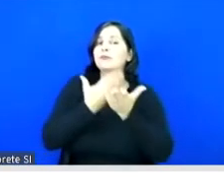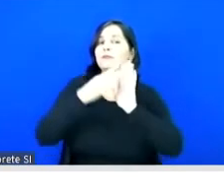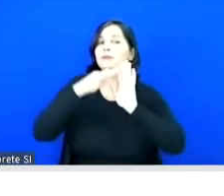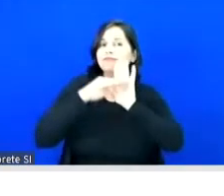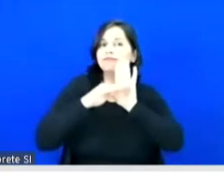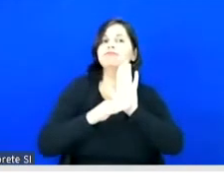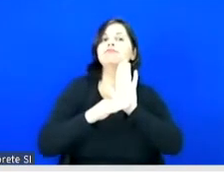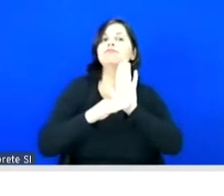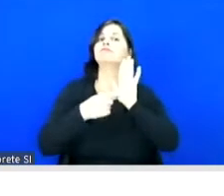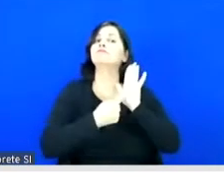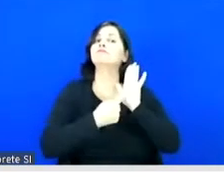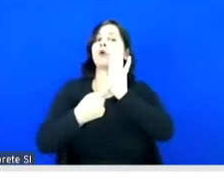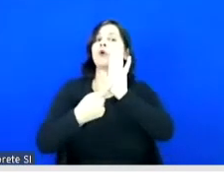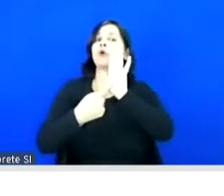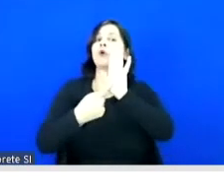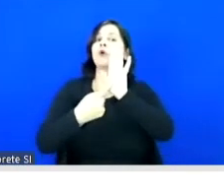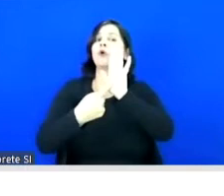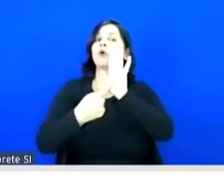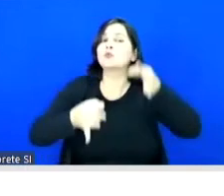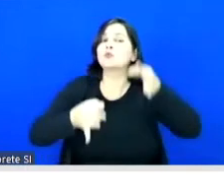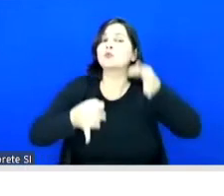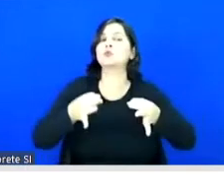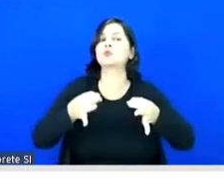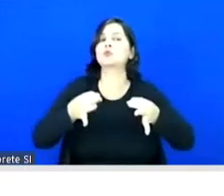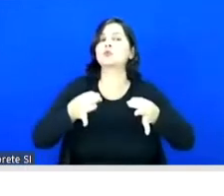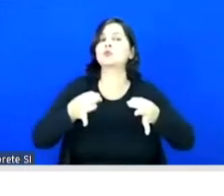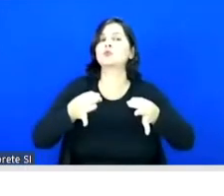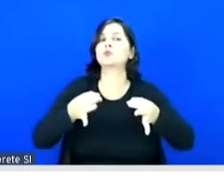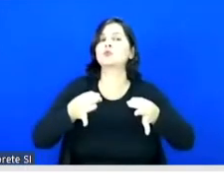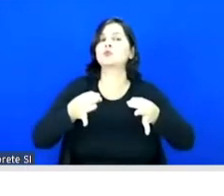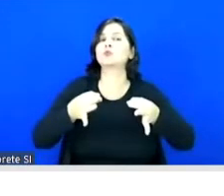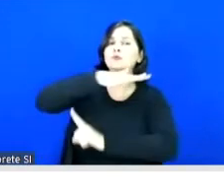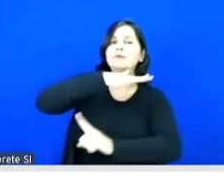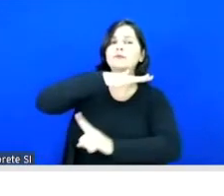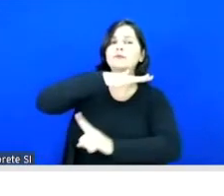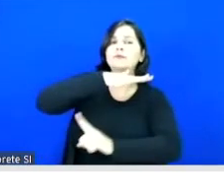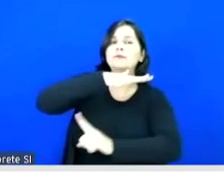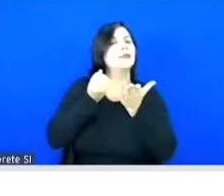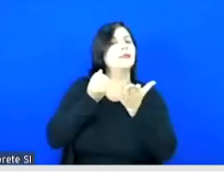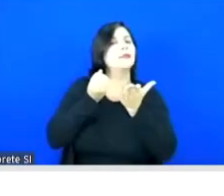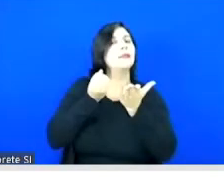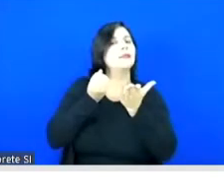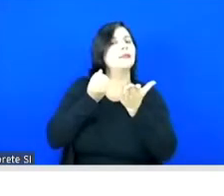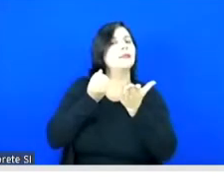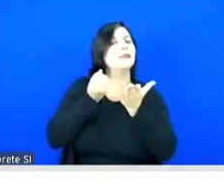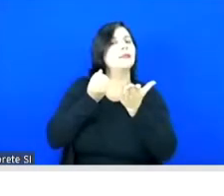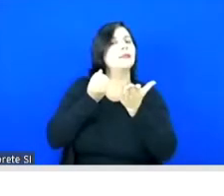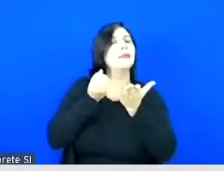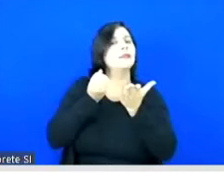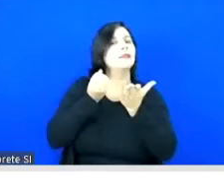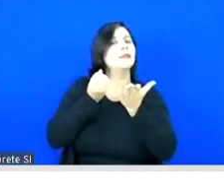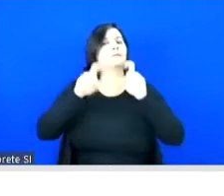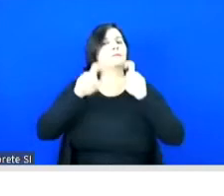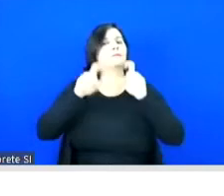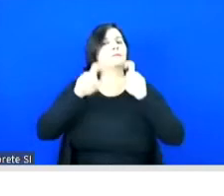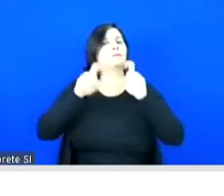e información. Este es el inicio de la justicia climática también para las mujeres y en general para la población